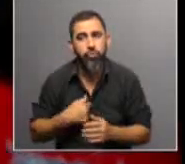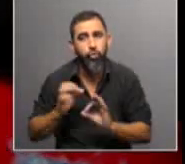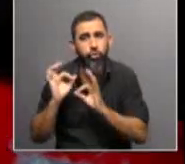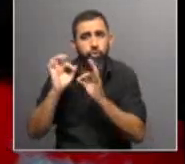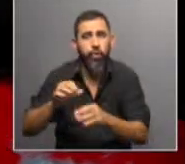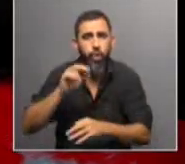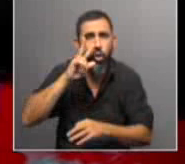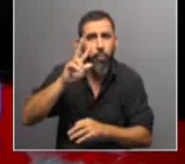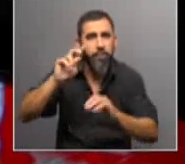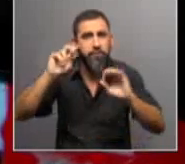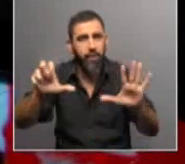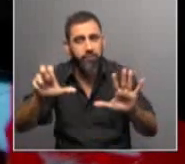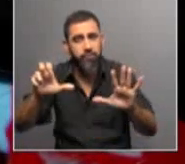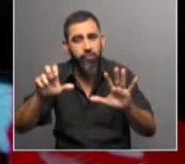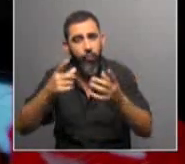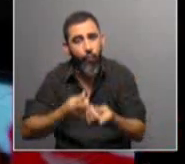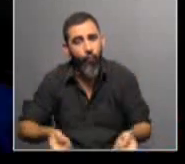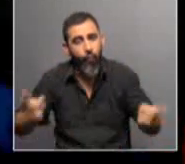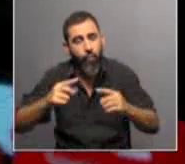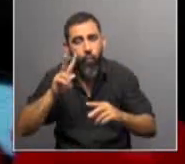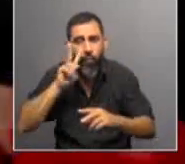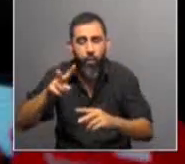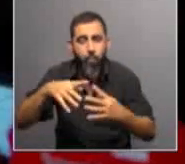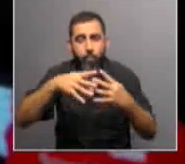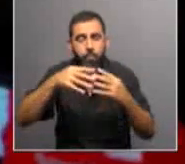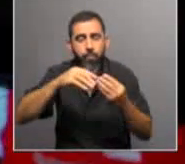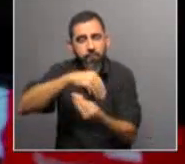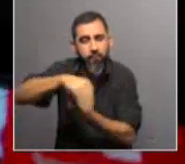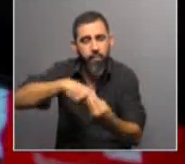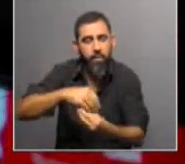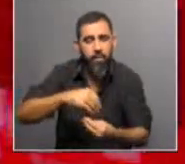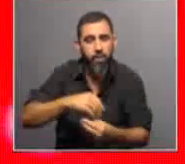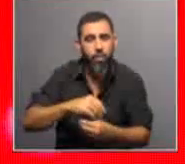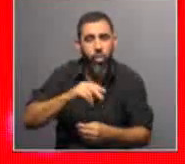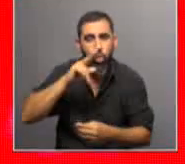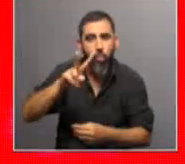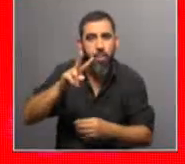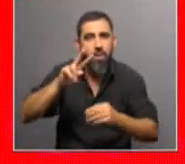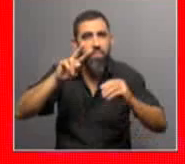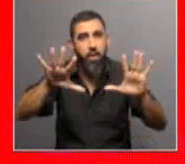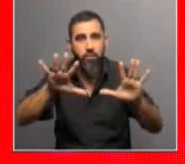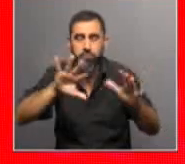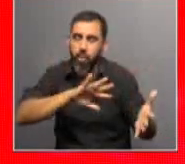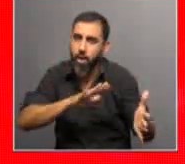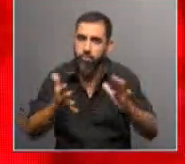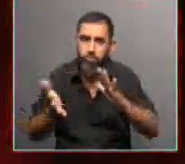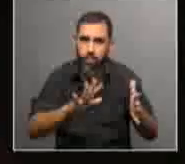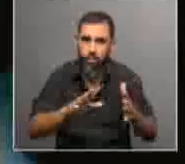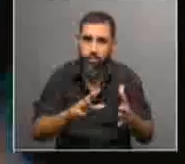en 2006, yo volví a ver mi familia en 2009 o 10. Ah, claro. Ahí,